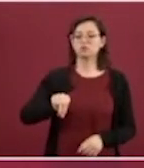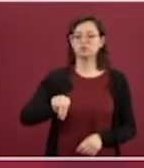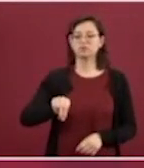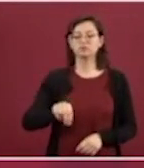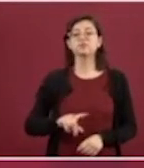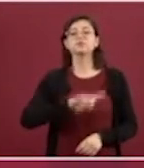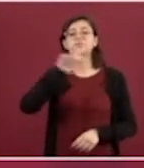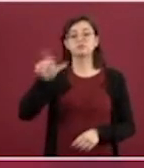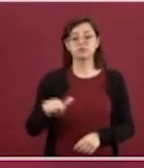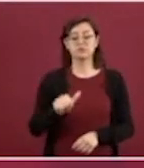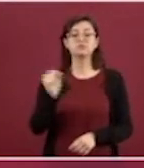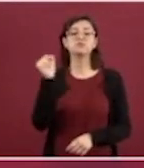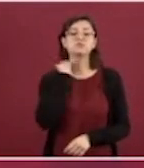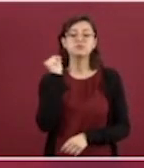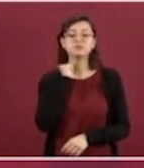Pasó al Senado